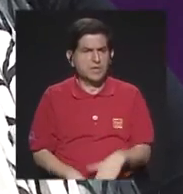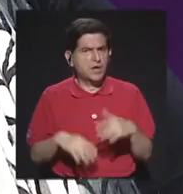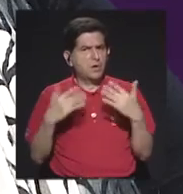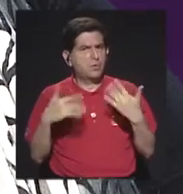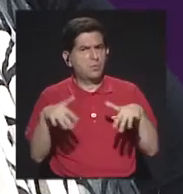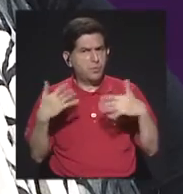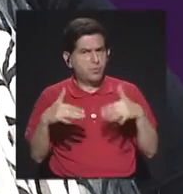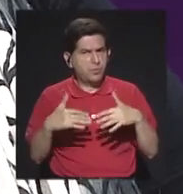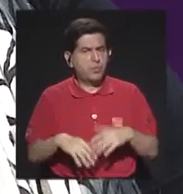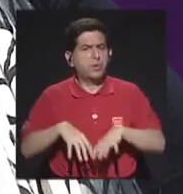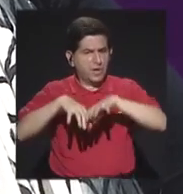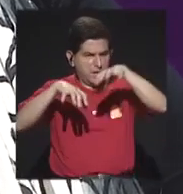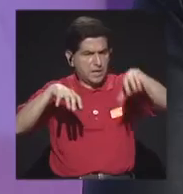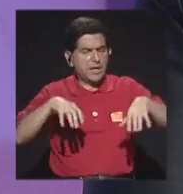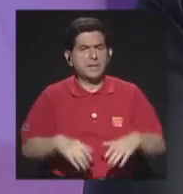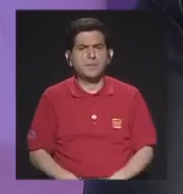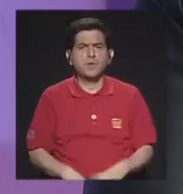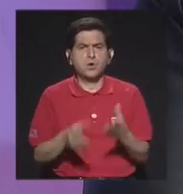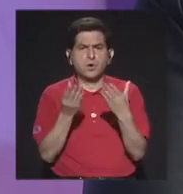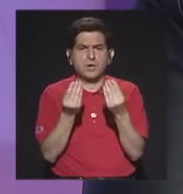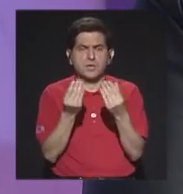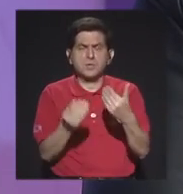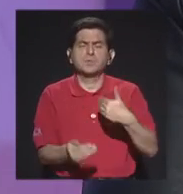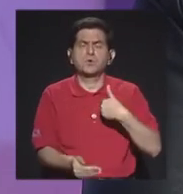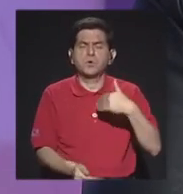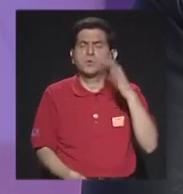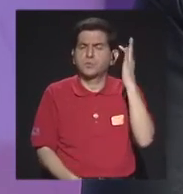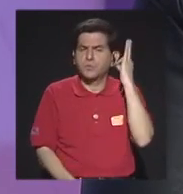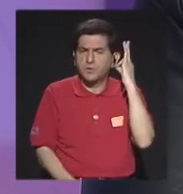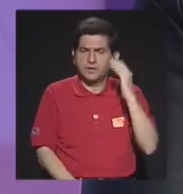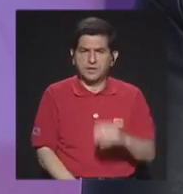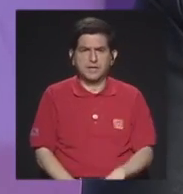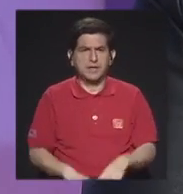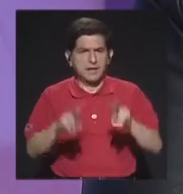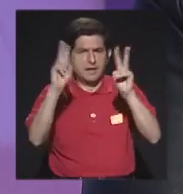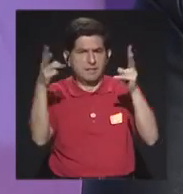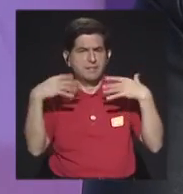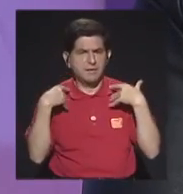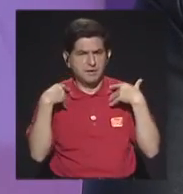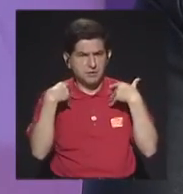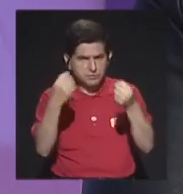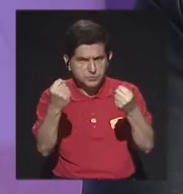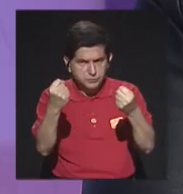el cantón y es un temor que acarreamos las mujeres. El tema de salud